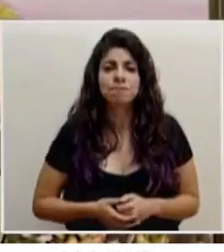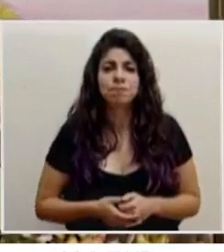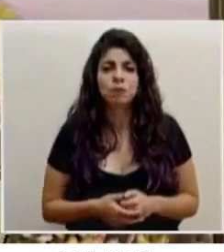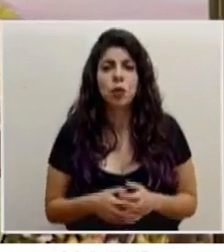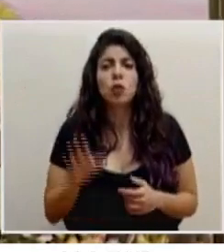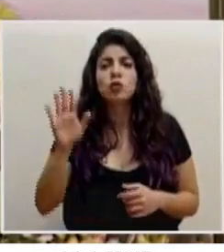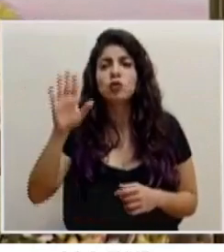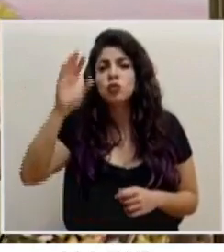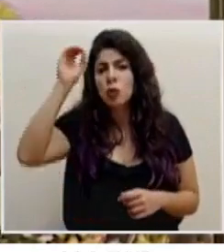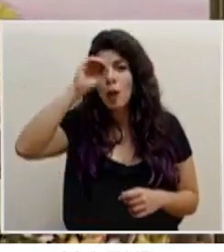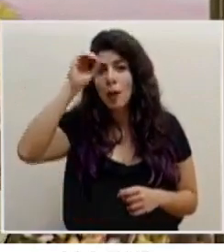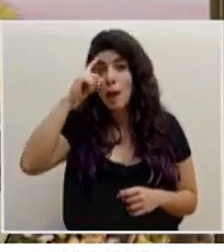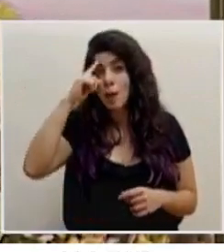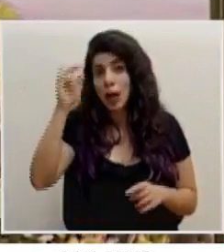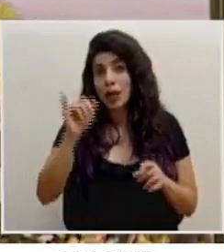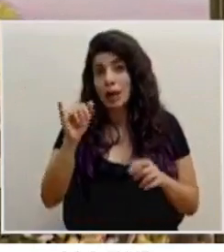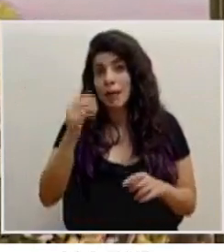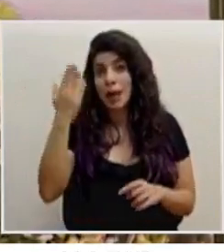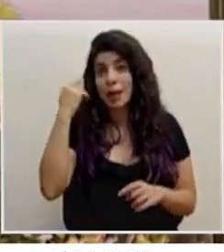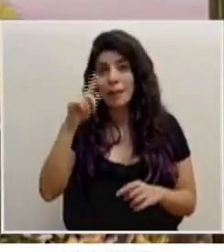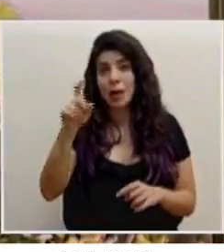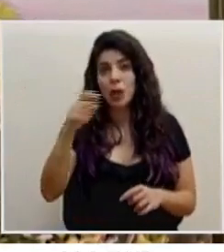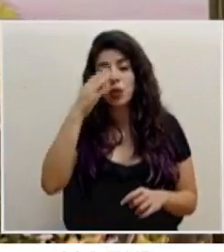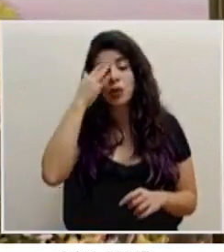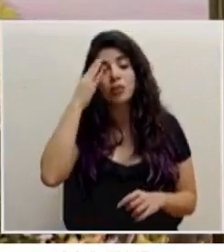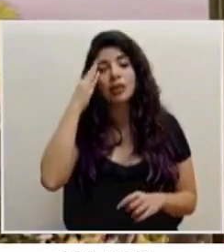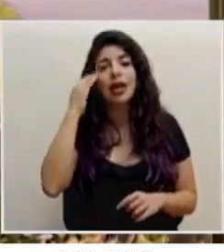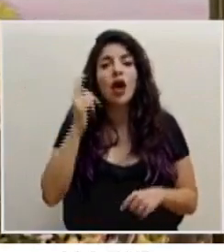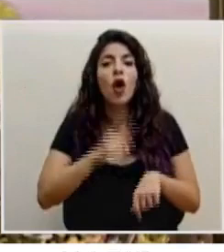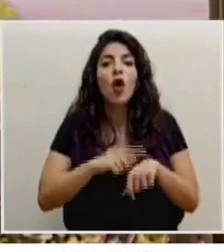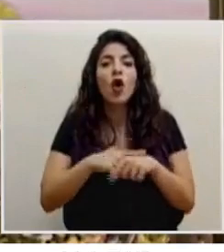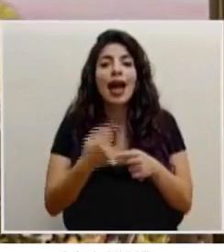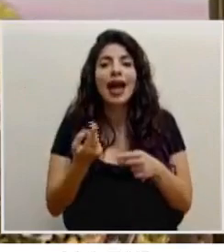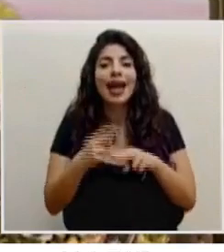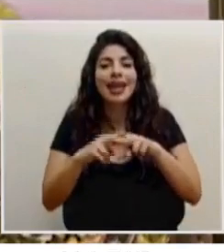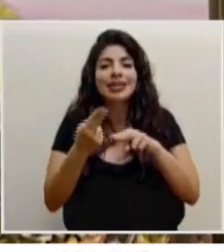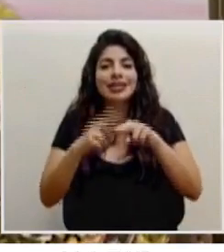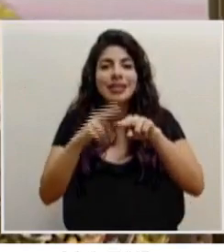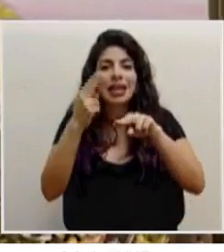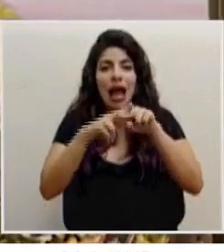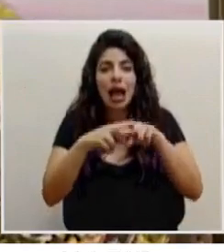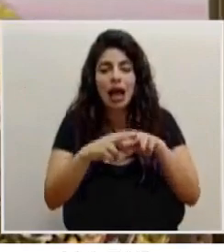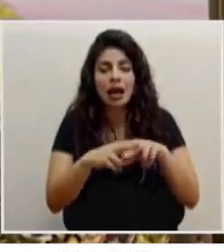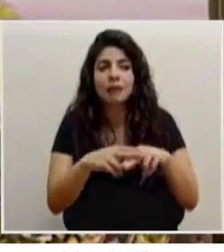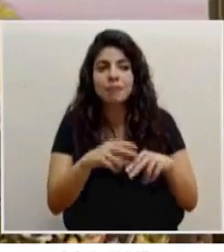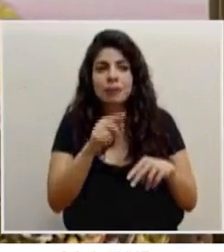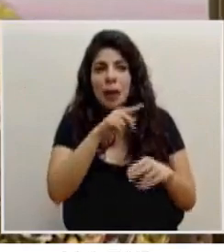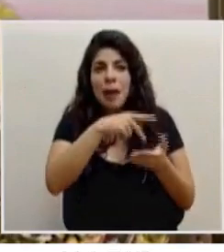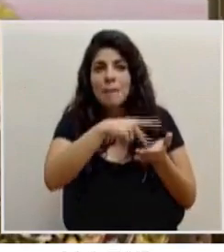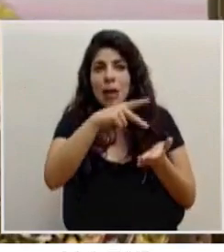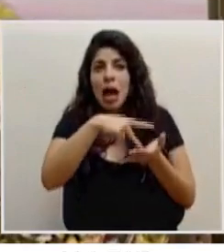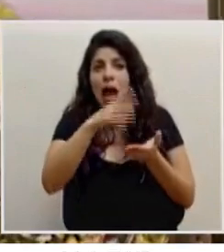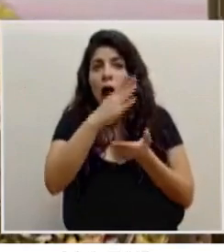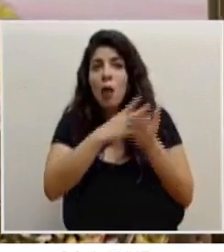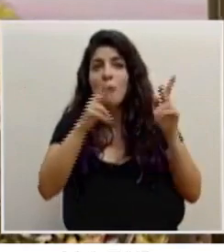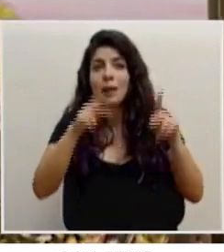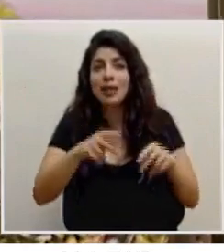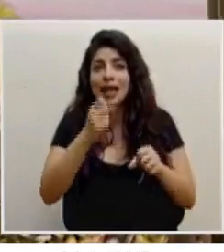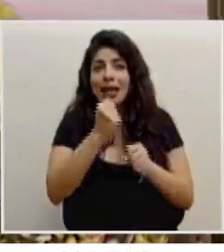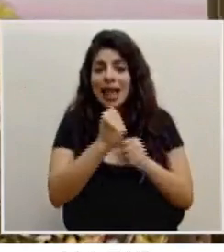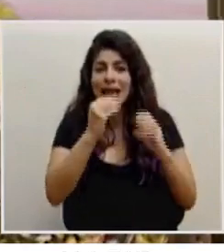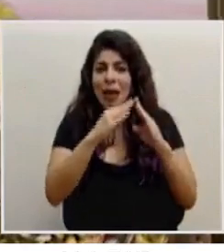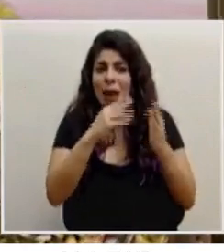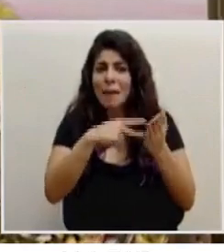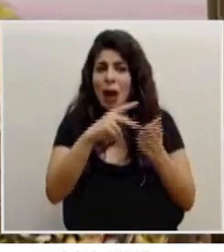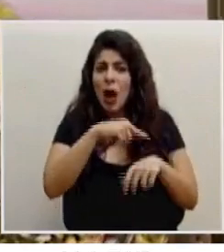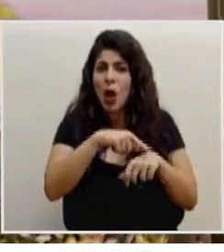una posición, porque también lo consultamos en relación al tema de las horas extra, que incluso se han estado pagando a personas que hacen teletrabajo